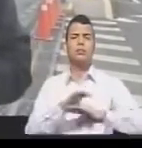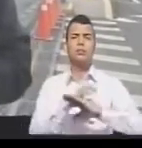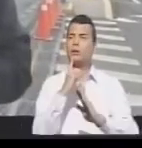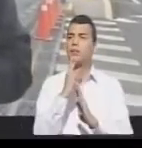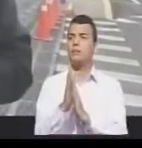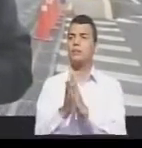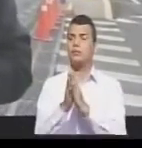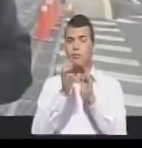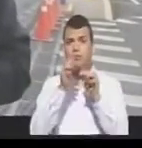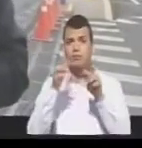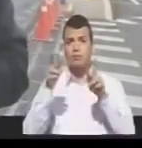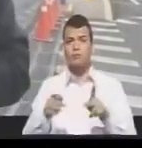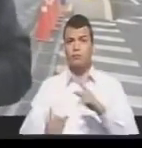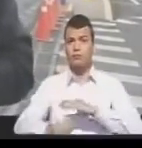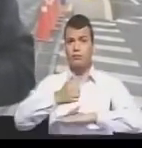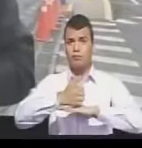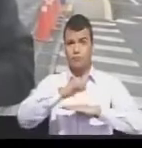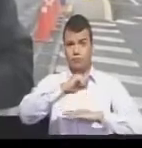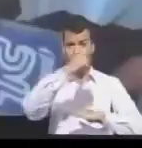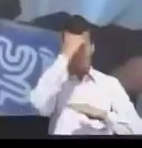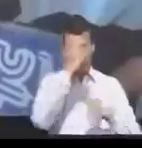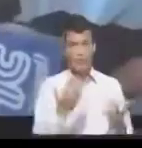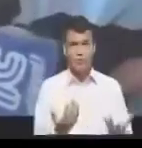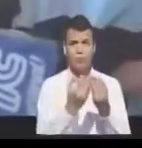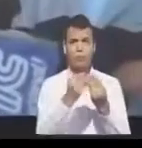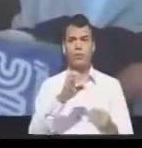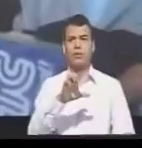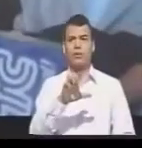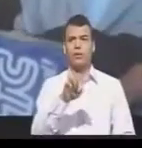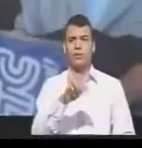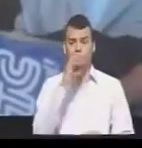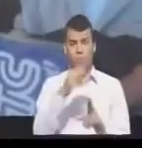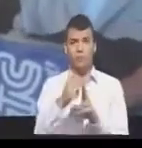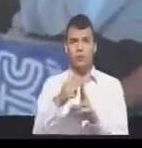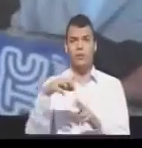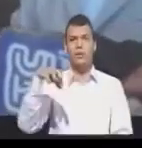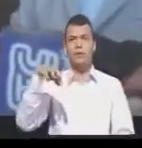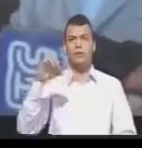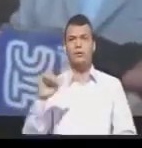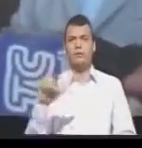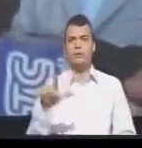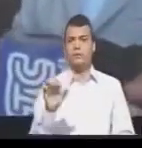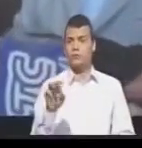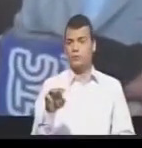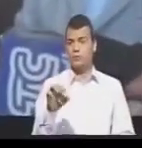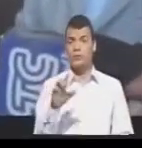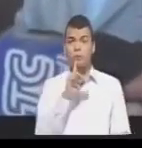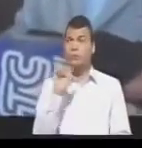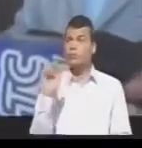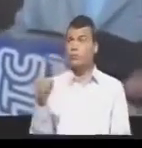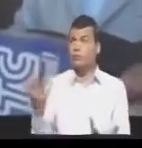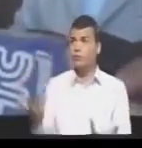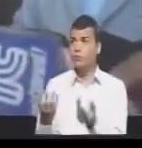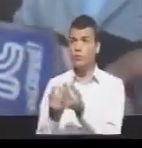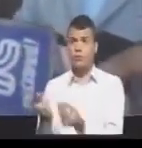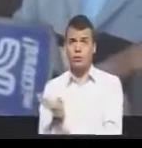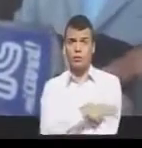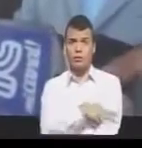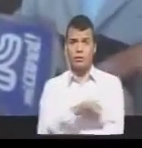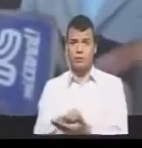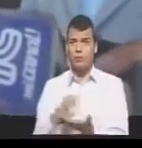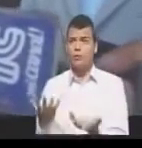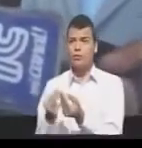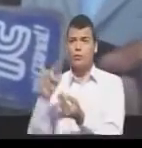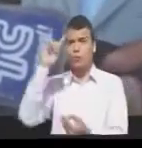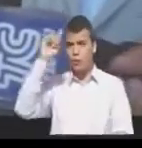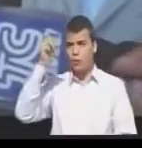reconoció el jefe de la delegación del ELN, Pablo Beltrán. Bueno, yo le he preguntado a la delegación del gobierno qué